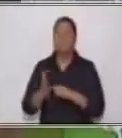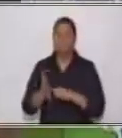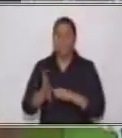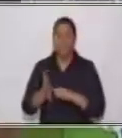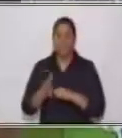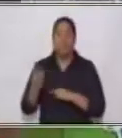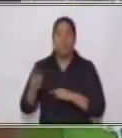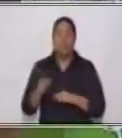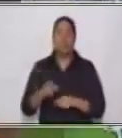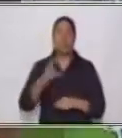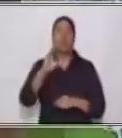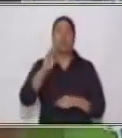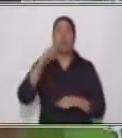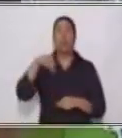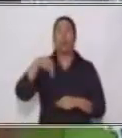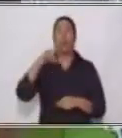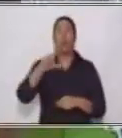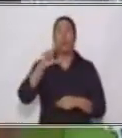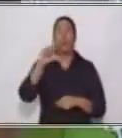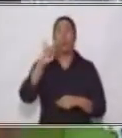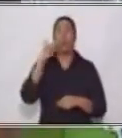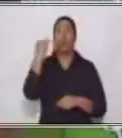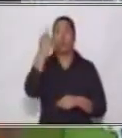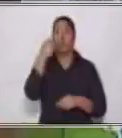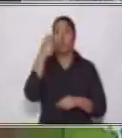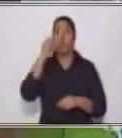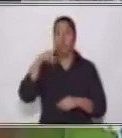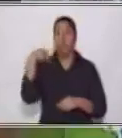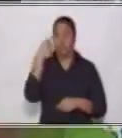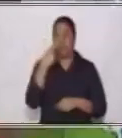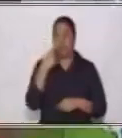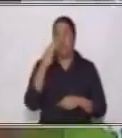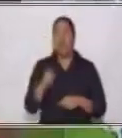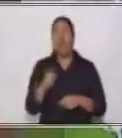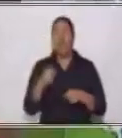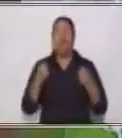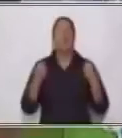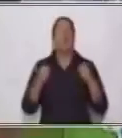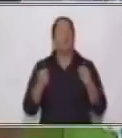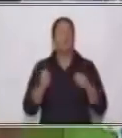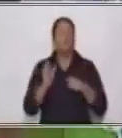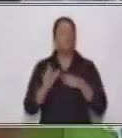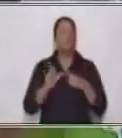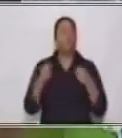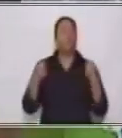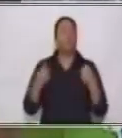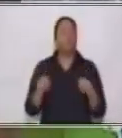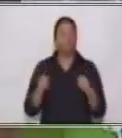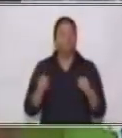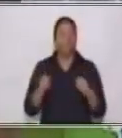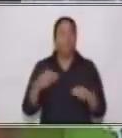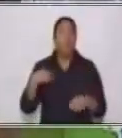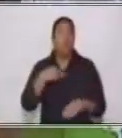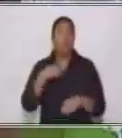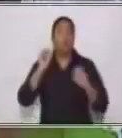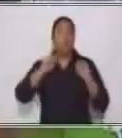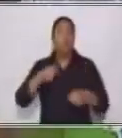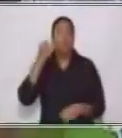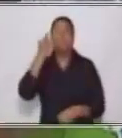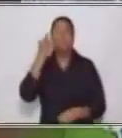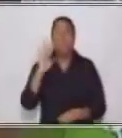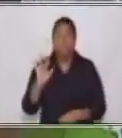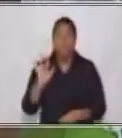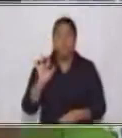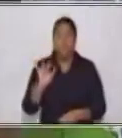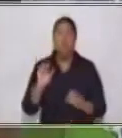a partir de hechos. Recuerda que los hechos son aquellos comprobables, que podemos decir si son